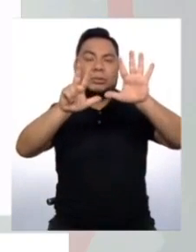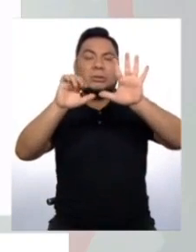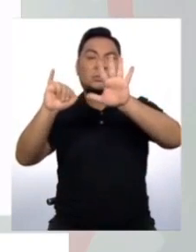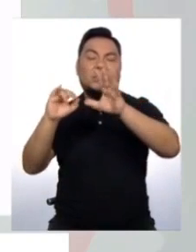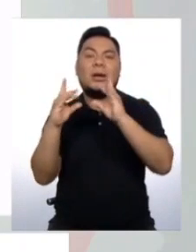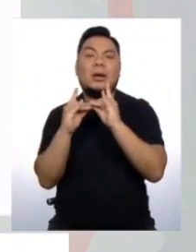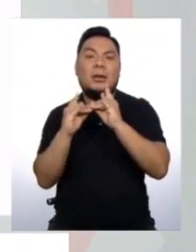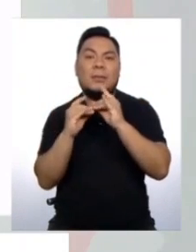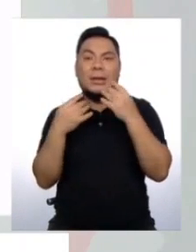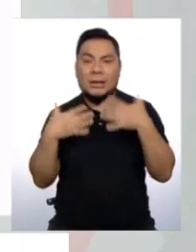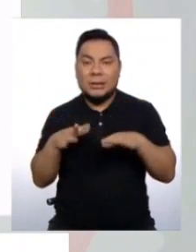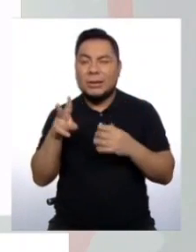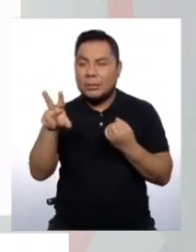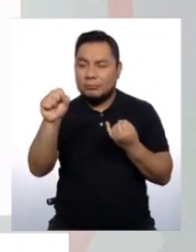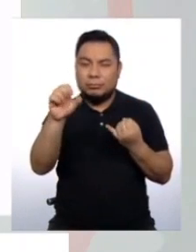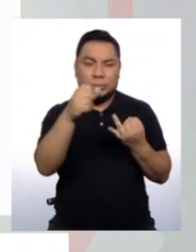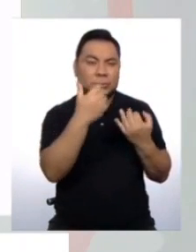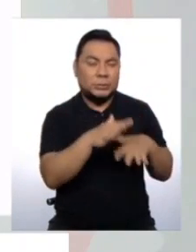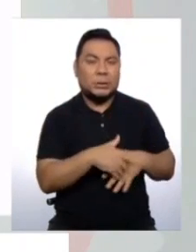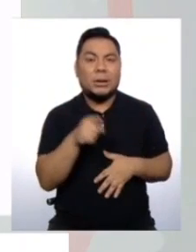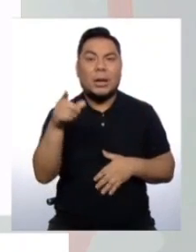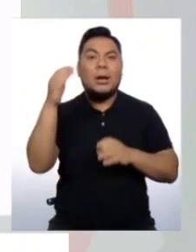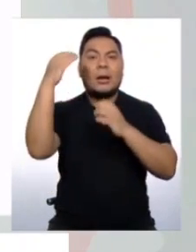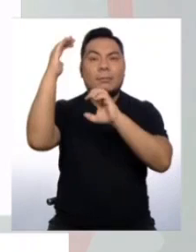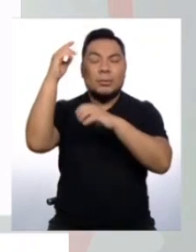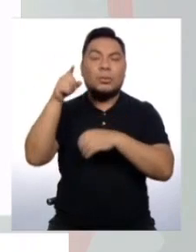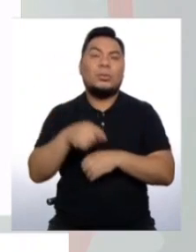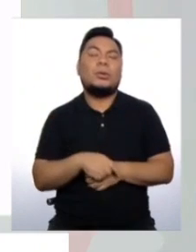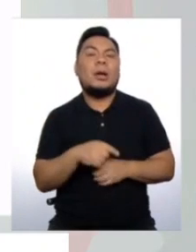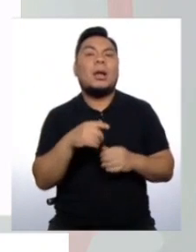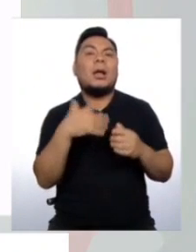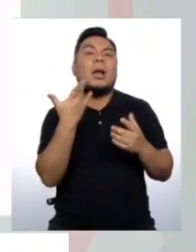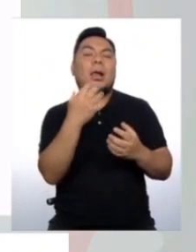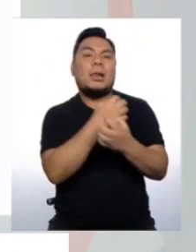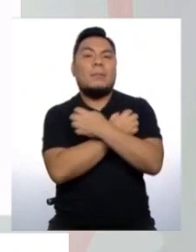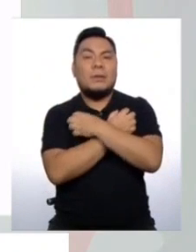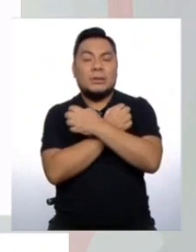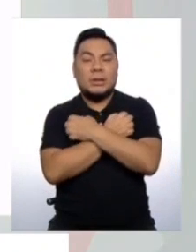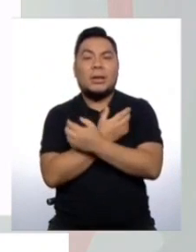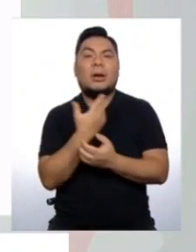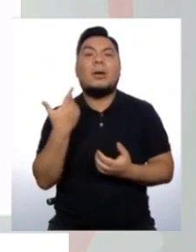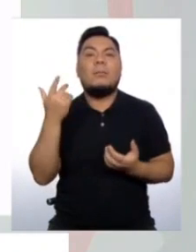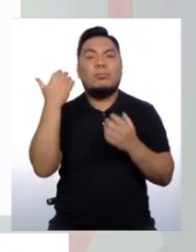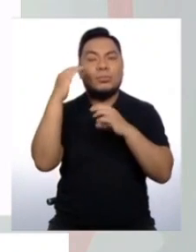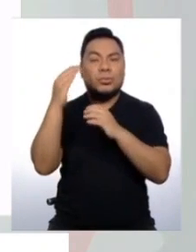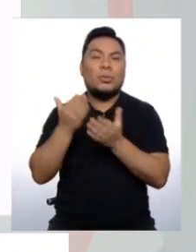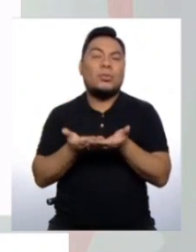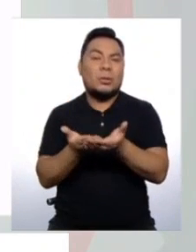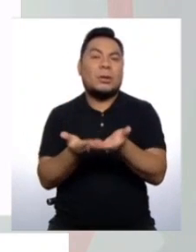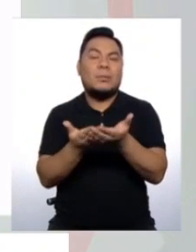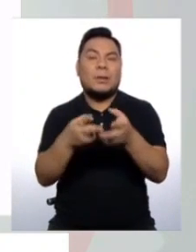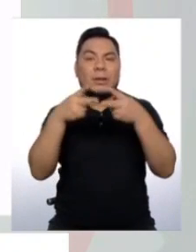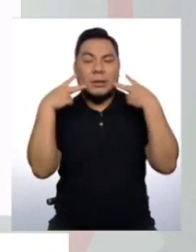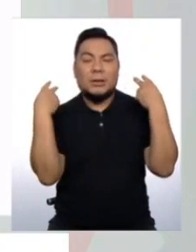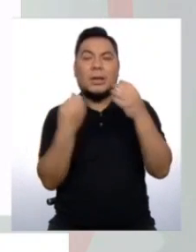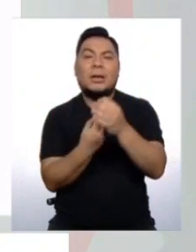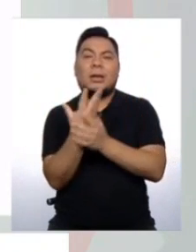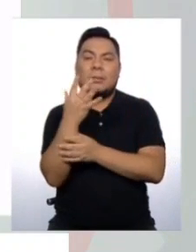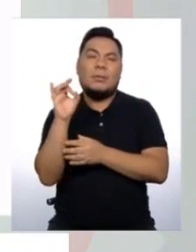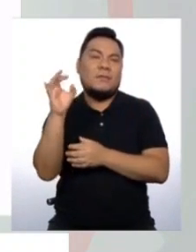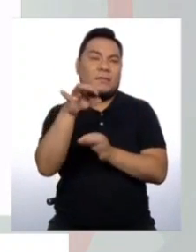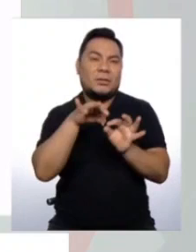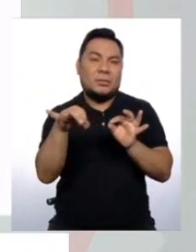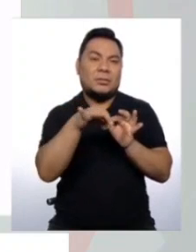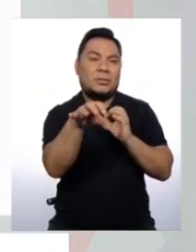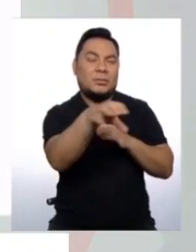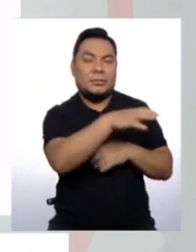4.886 camas. Ya las tenemos ubicadas. Están en Piura, en Lambayeque, en Pucallpa, en Iquitos, en Arequipa y en diversas regiones.